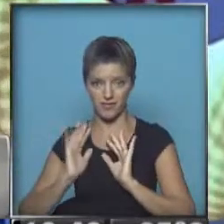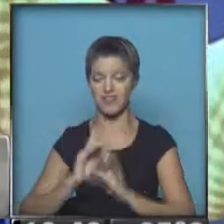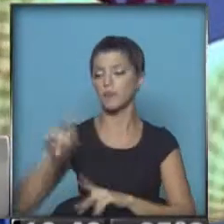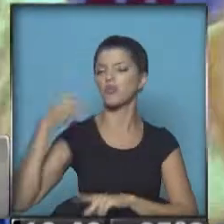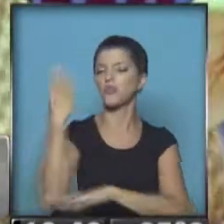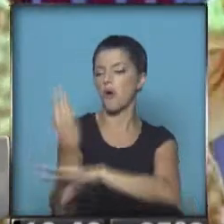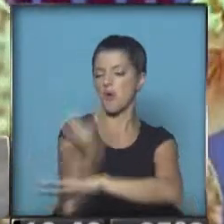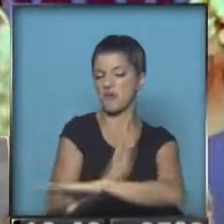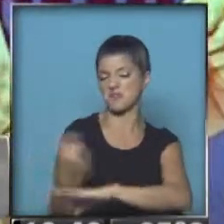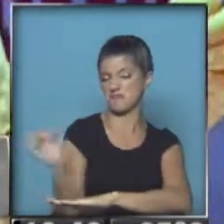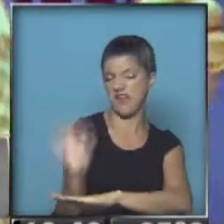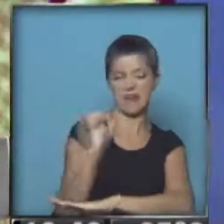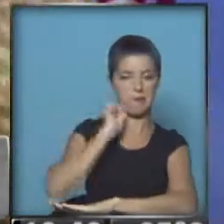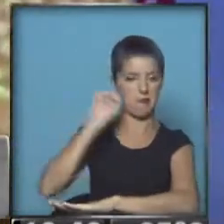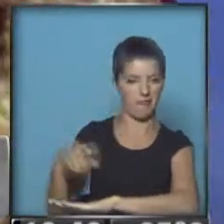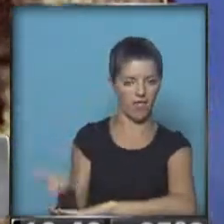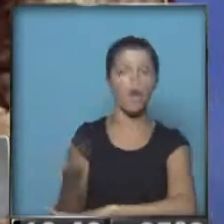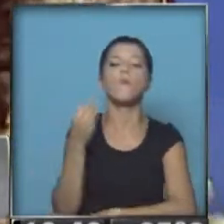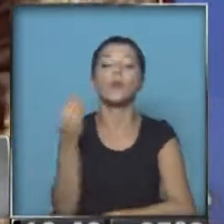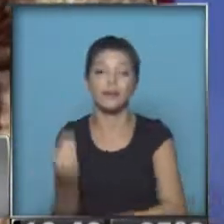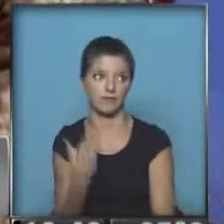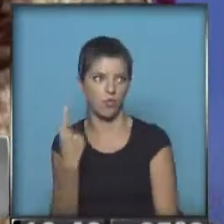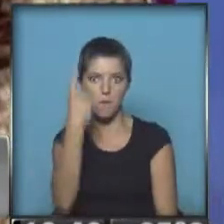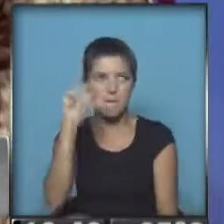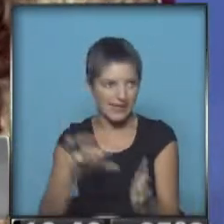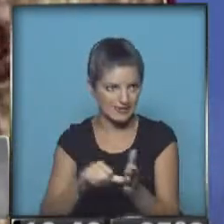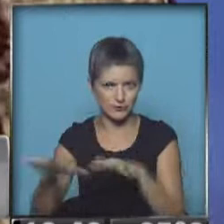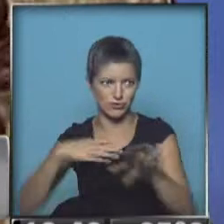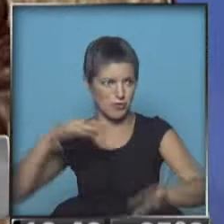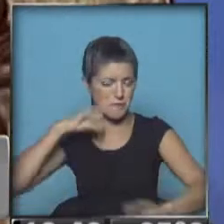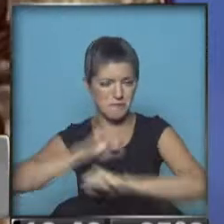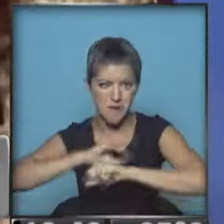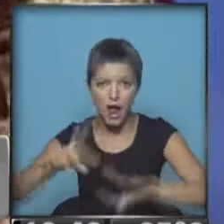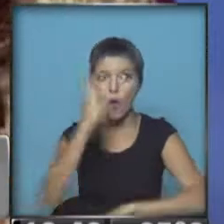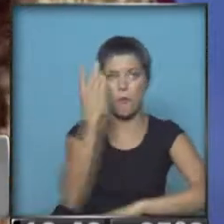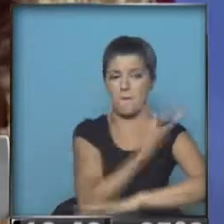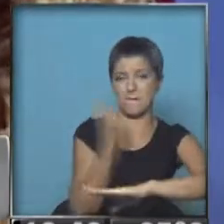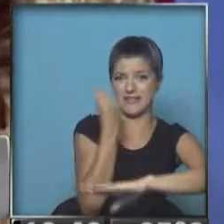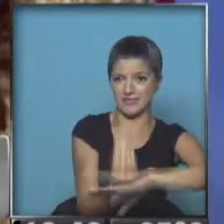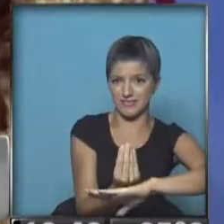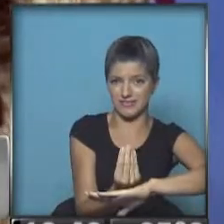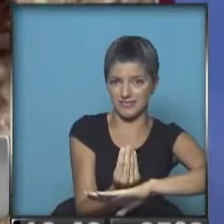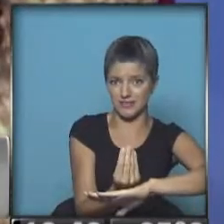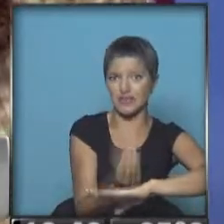próximo gobierno, porque claro, un país en llamas, con un presidente que apenas